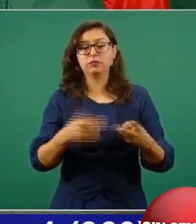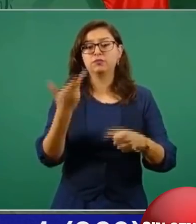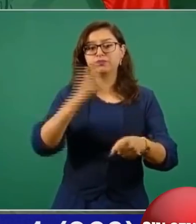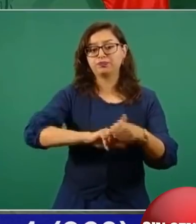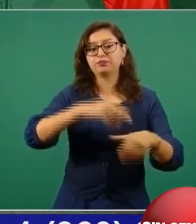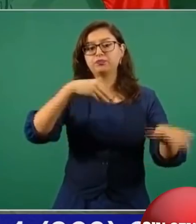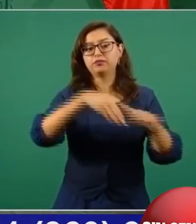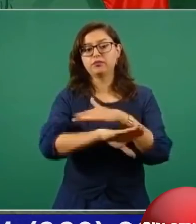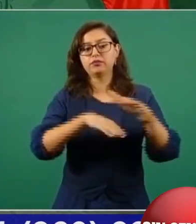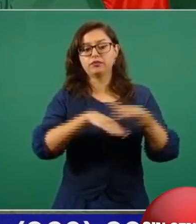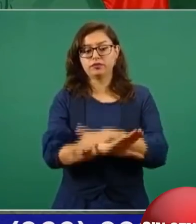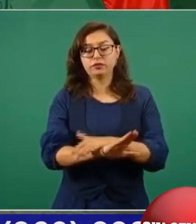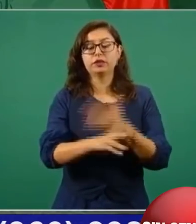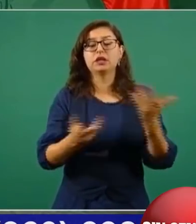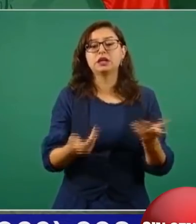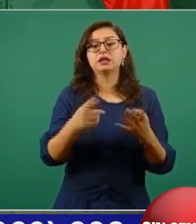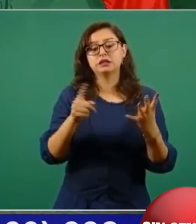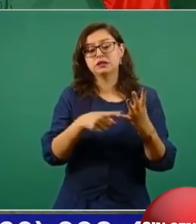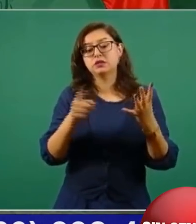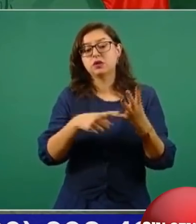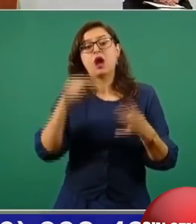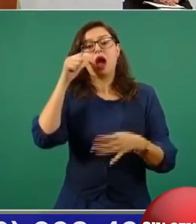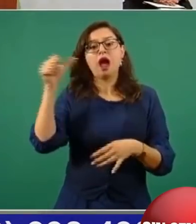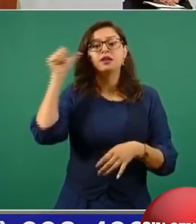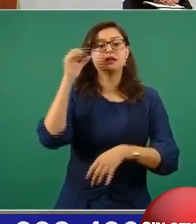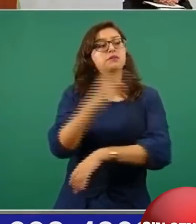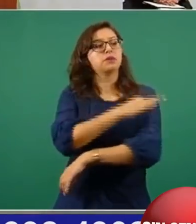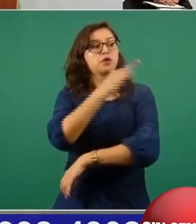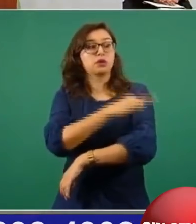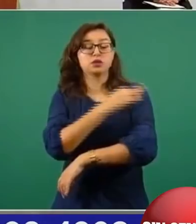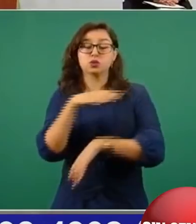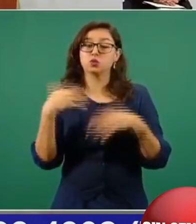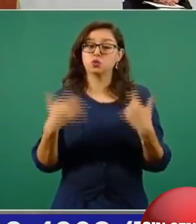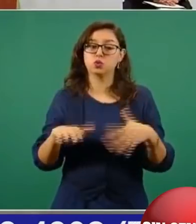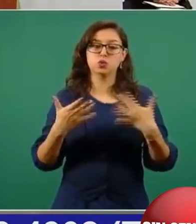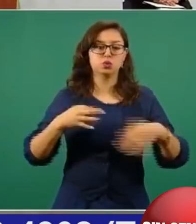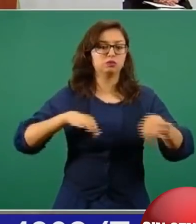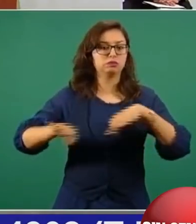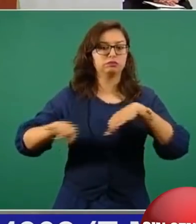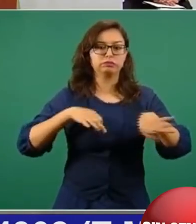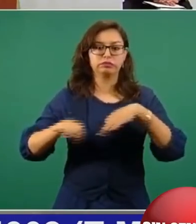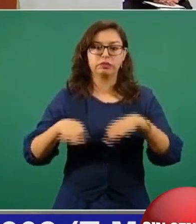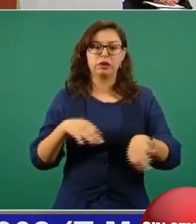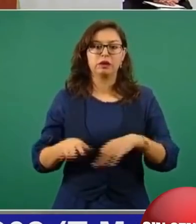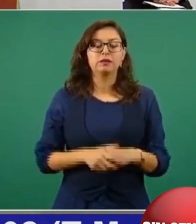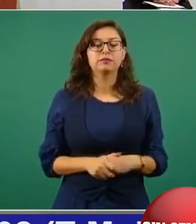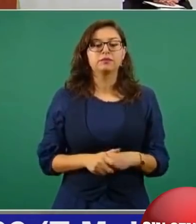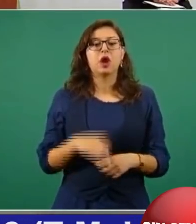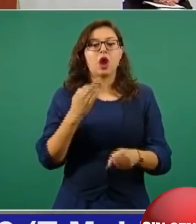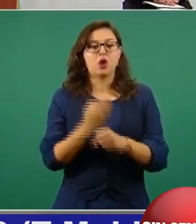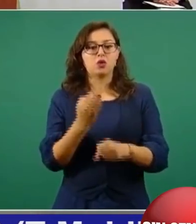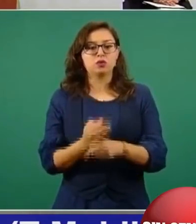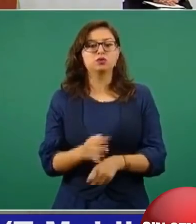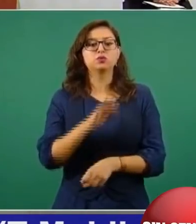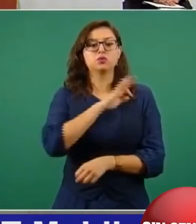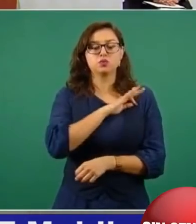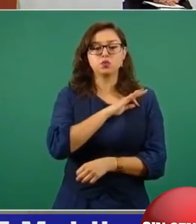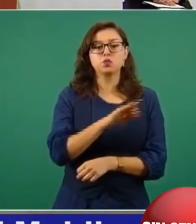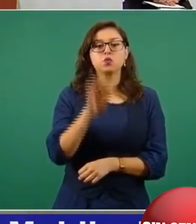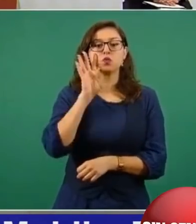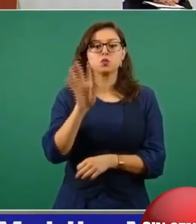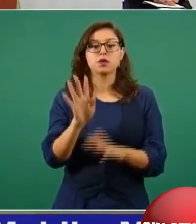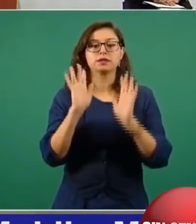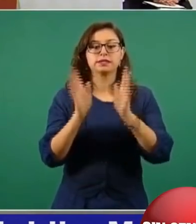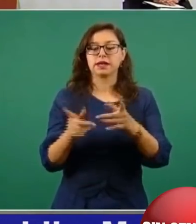Un día de gran trabajo y varios logros. La siguiente, por favor. Aquí es de manera panorámica la tercera